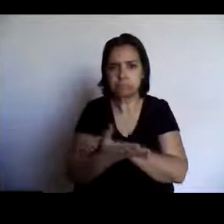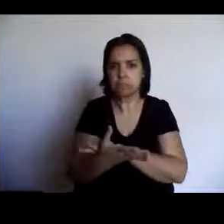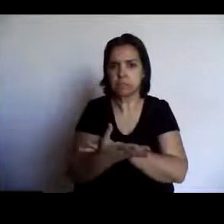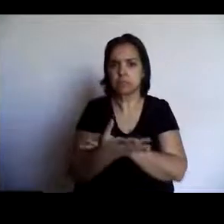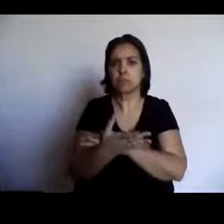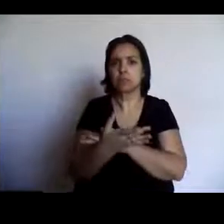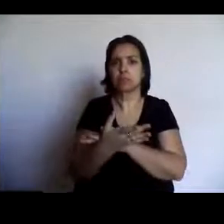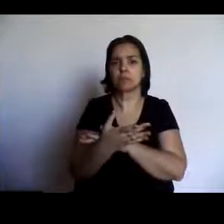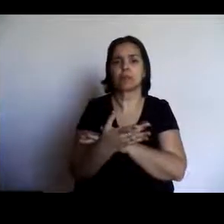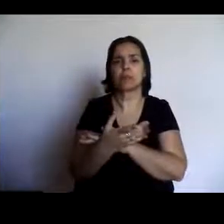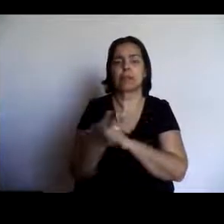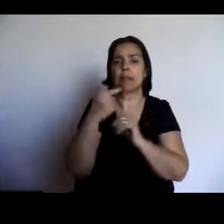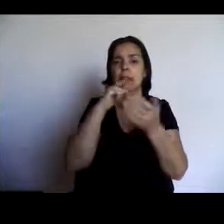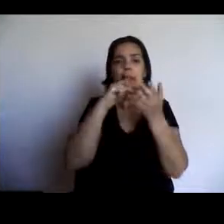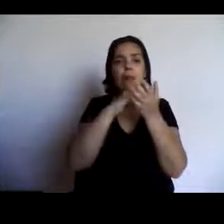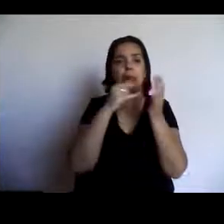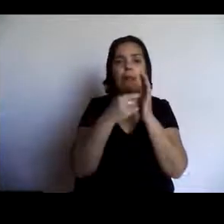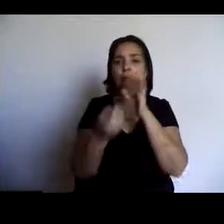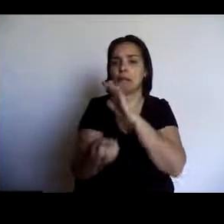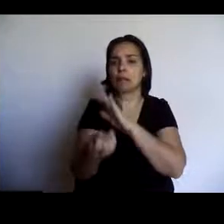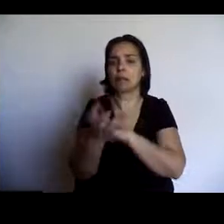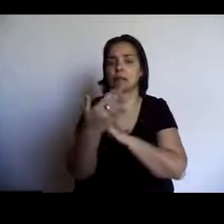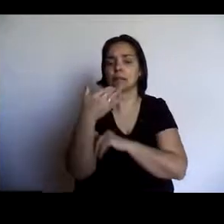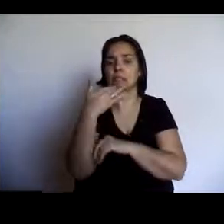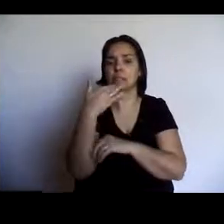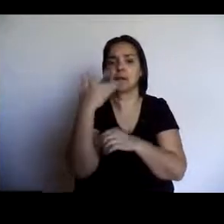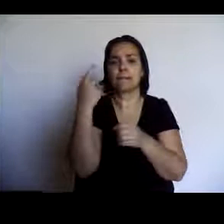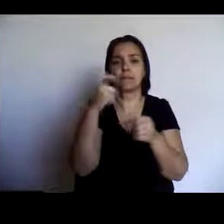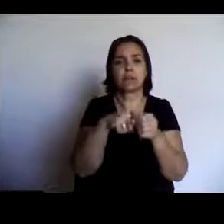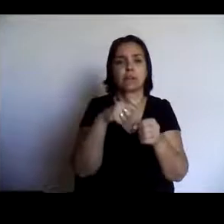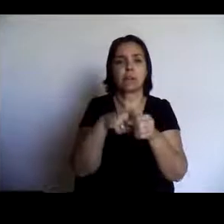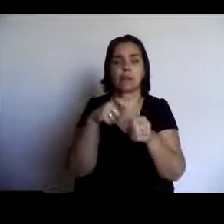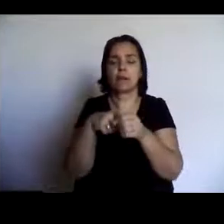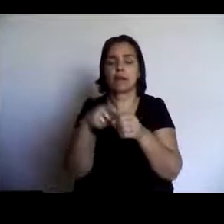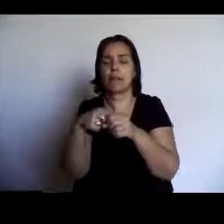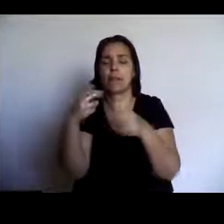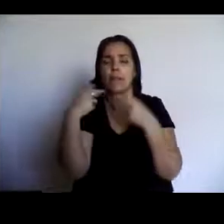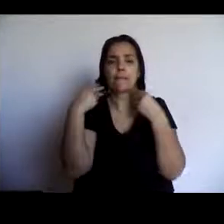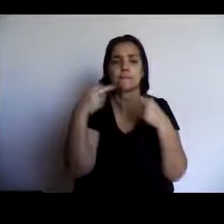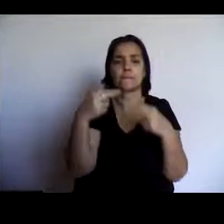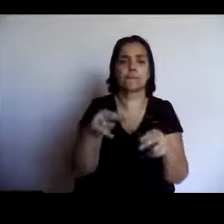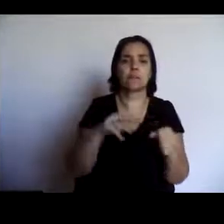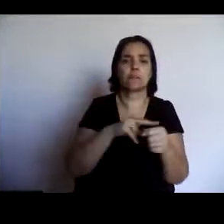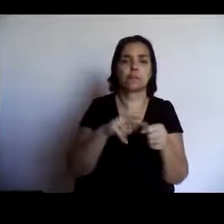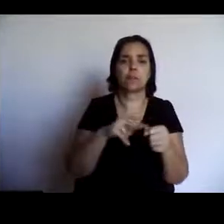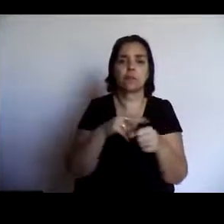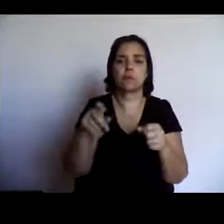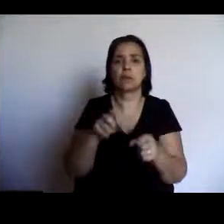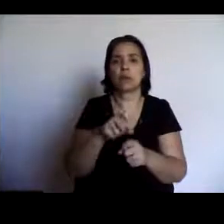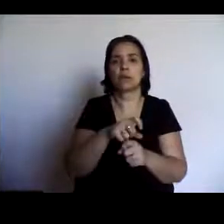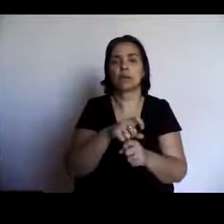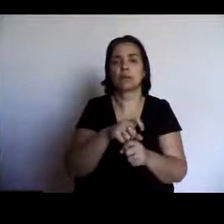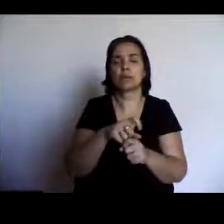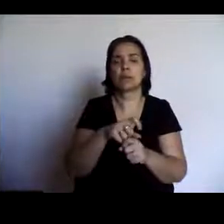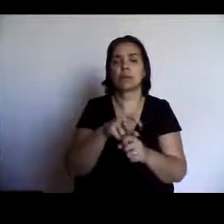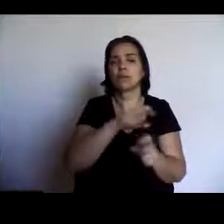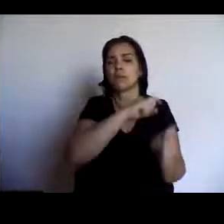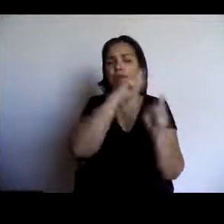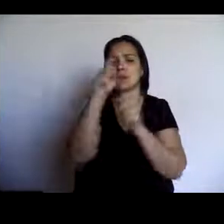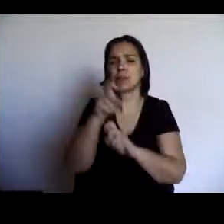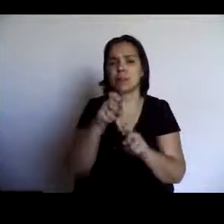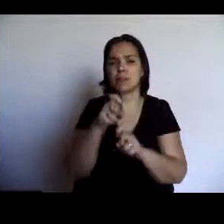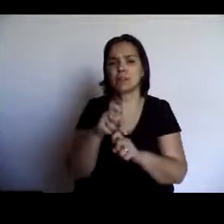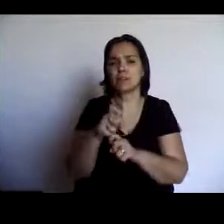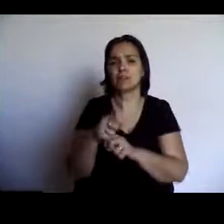de programas sin esa participación de las diputaciones provinciales. Es una pregunta que entiendo que la respuesta es que sí, porque como bien decía